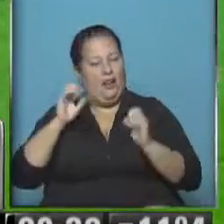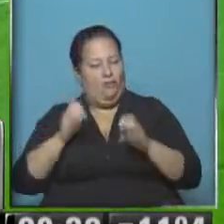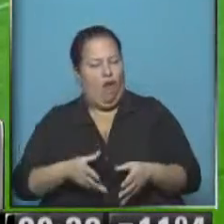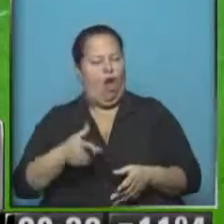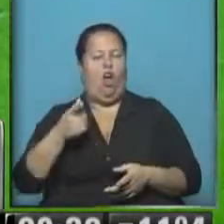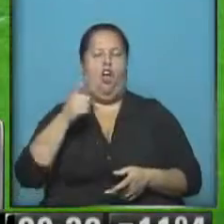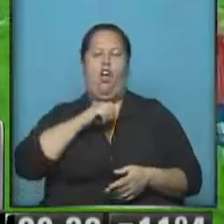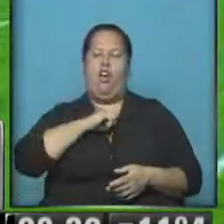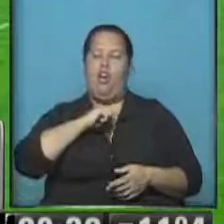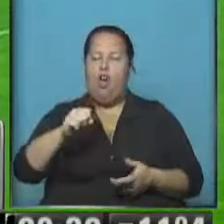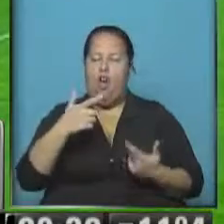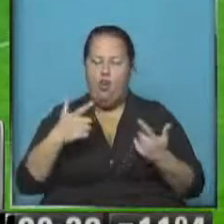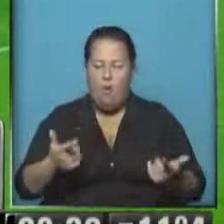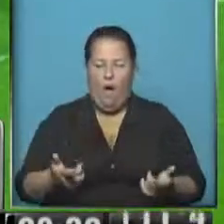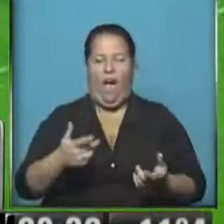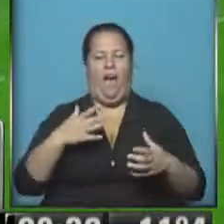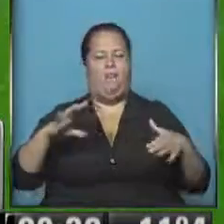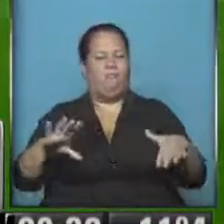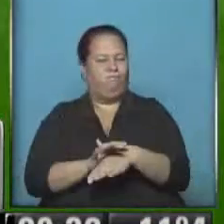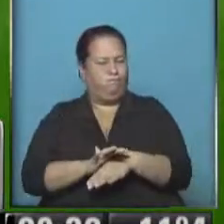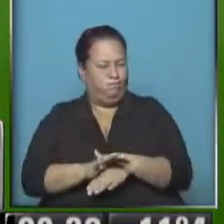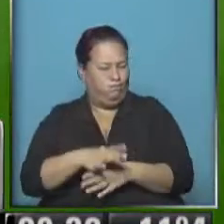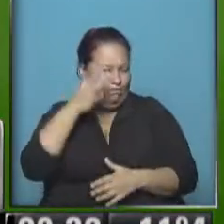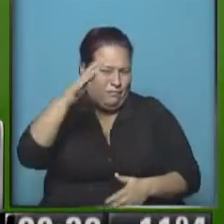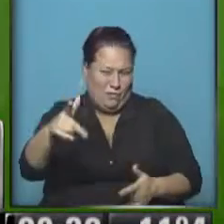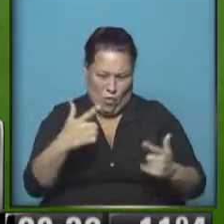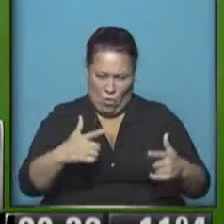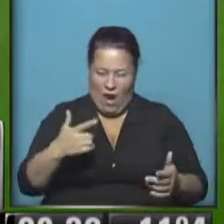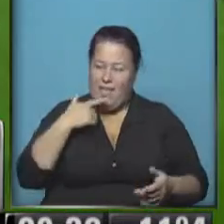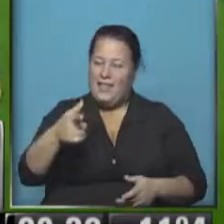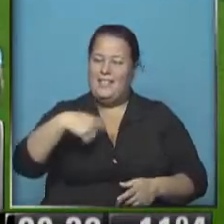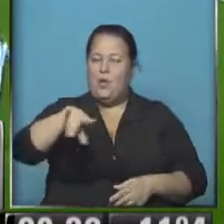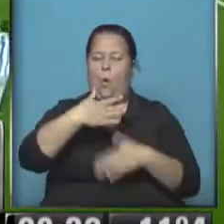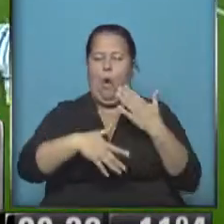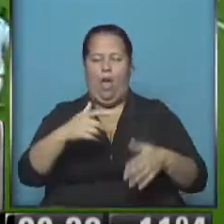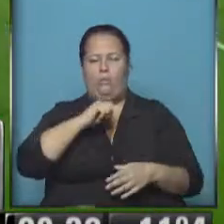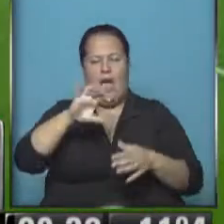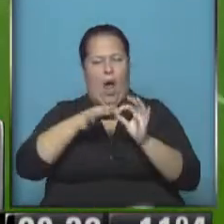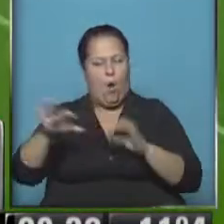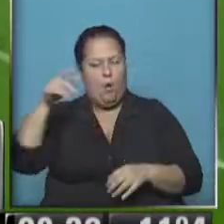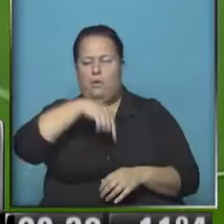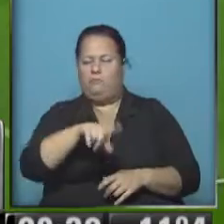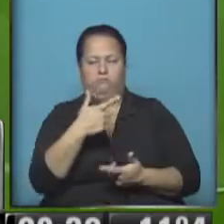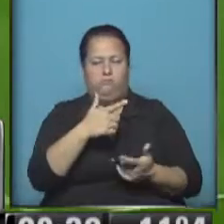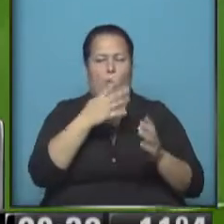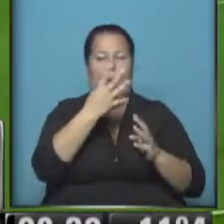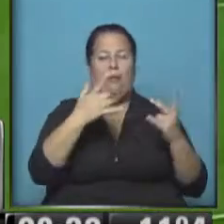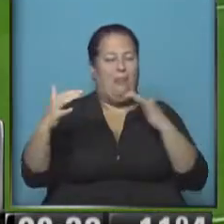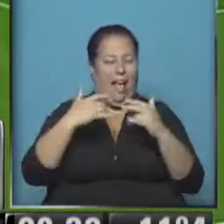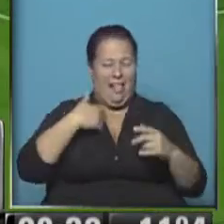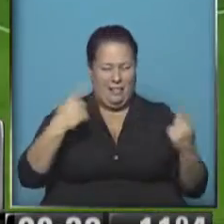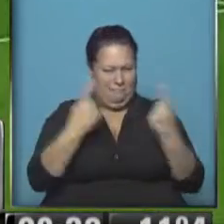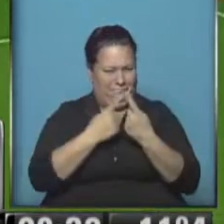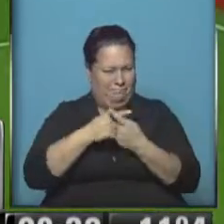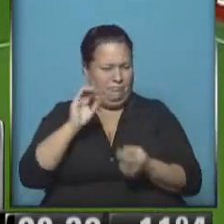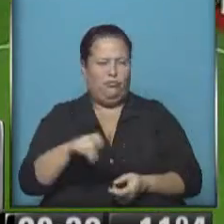anotar en los goles la efectividad extrema que marcan sus futbolistas en europa no se vio los primeros cuatro partidos que había